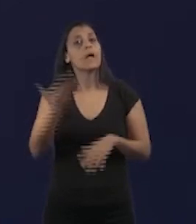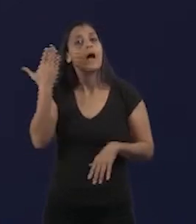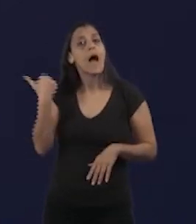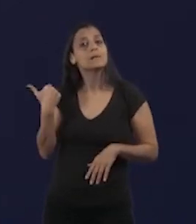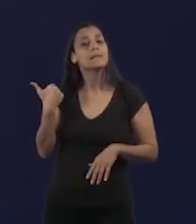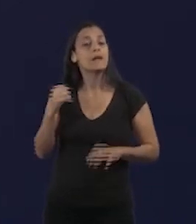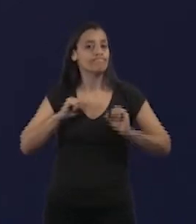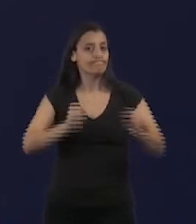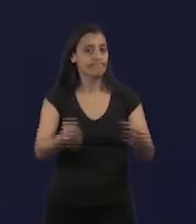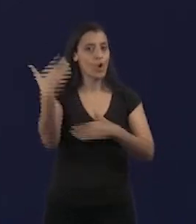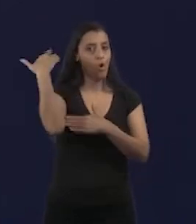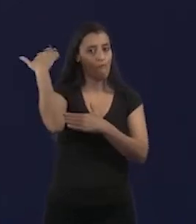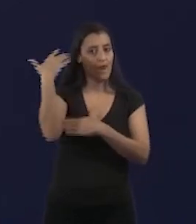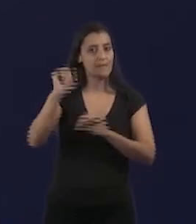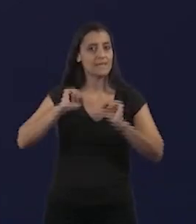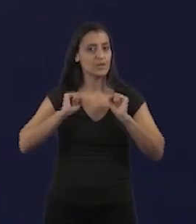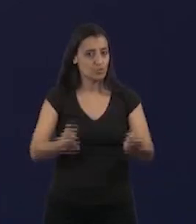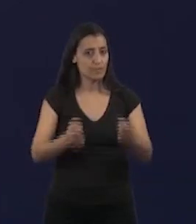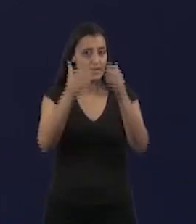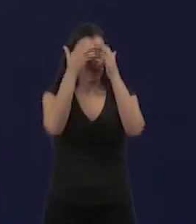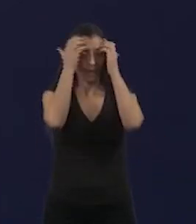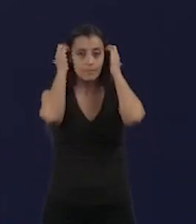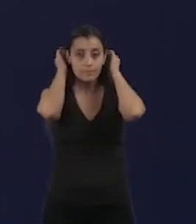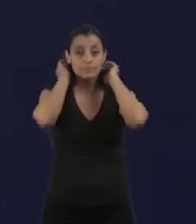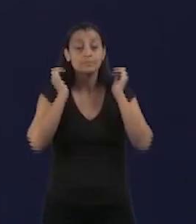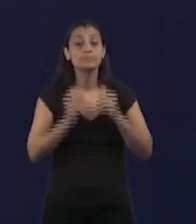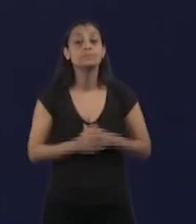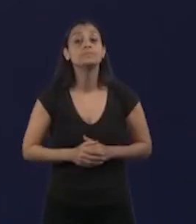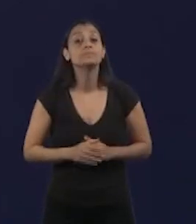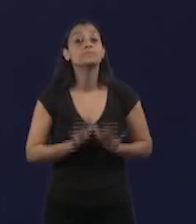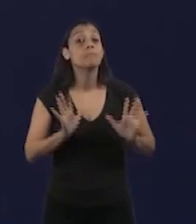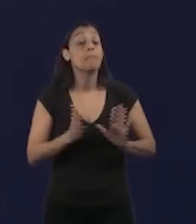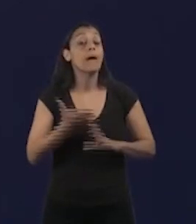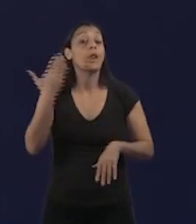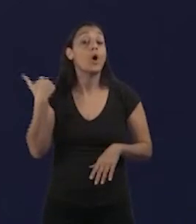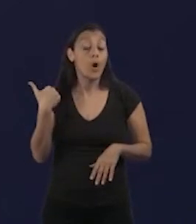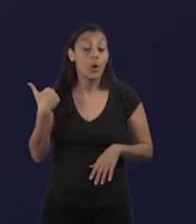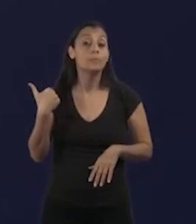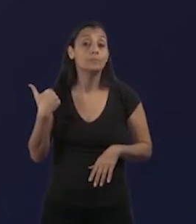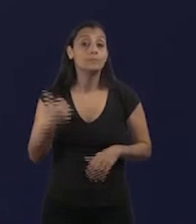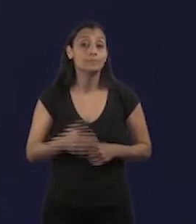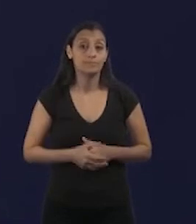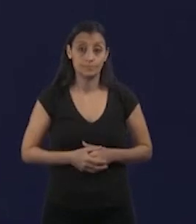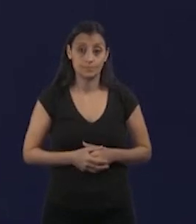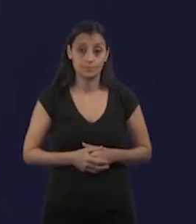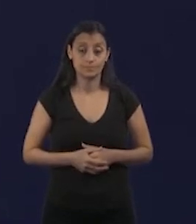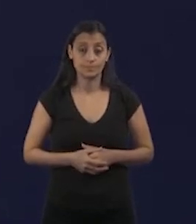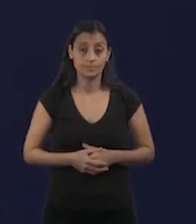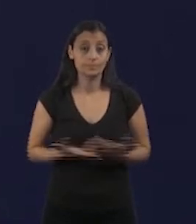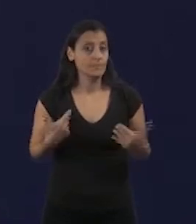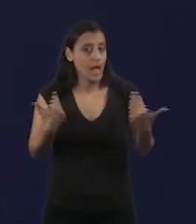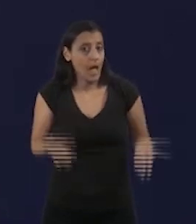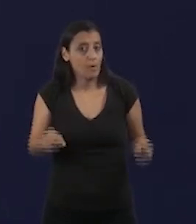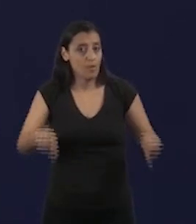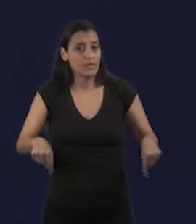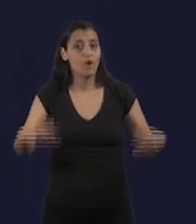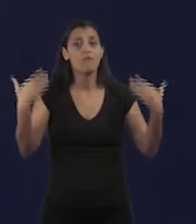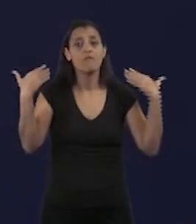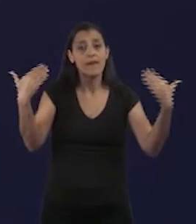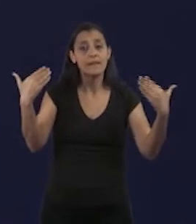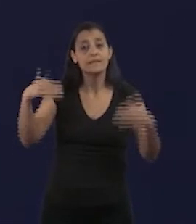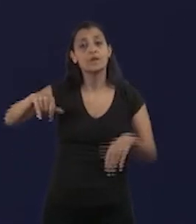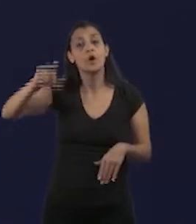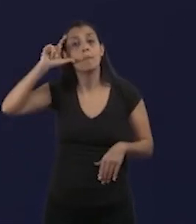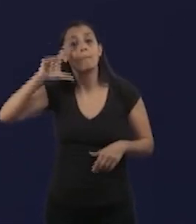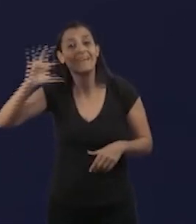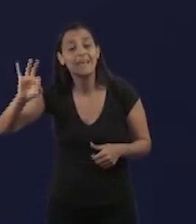hubo no tuvimos eh conferencia en el día de ayer Eh bueno aprovechamos hoy para felicitar a Mateo